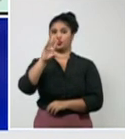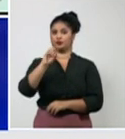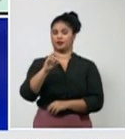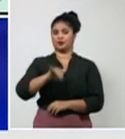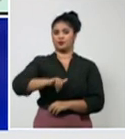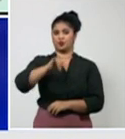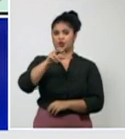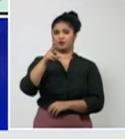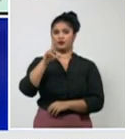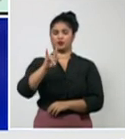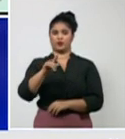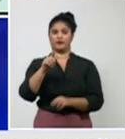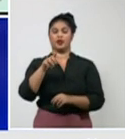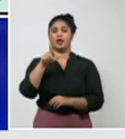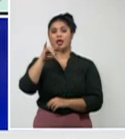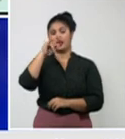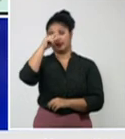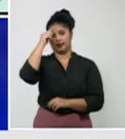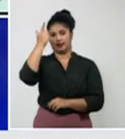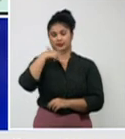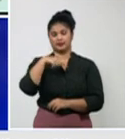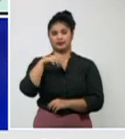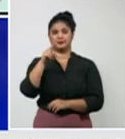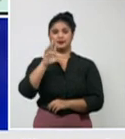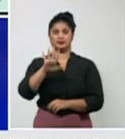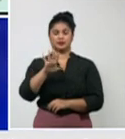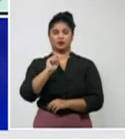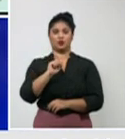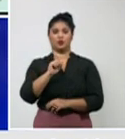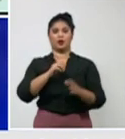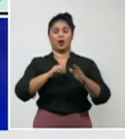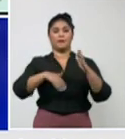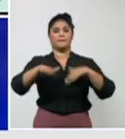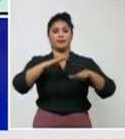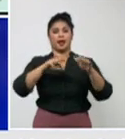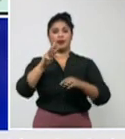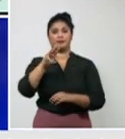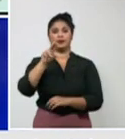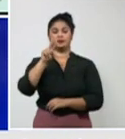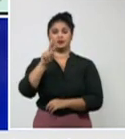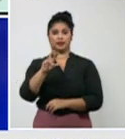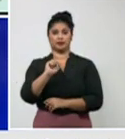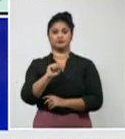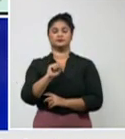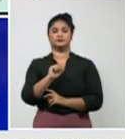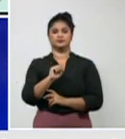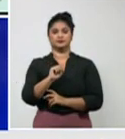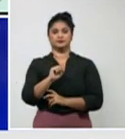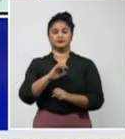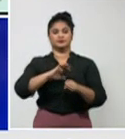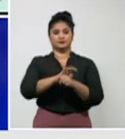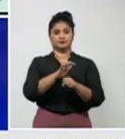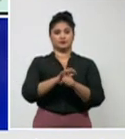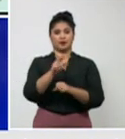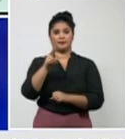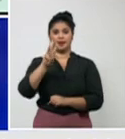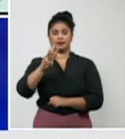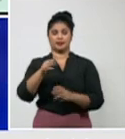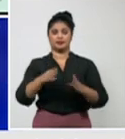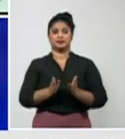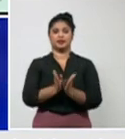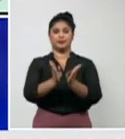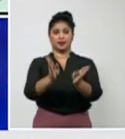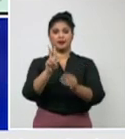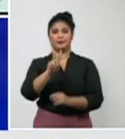Lisa 25, Playa 23, Arroyo Naranjo 23, San Miguel del Padrón 22,